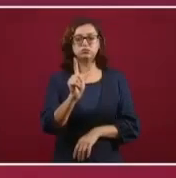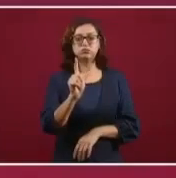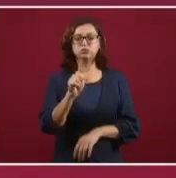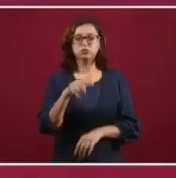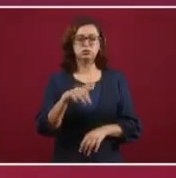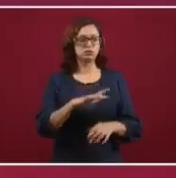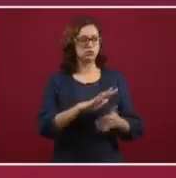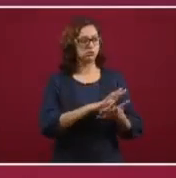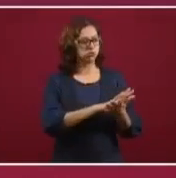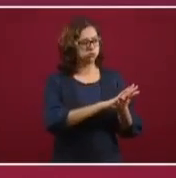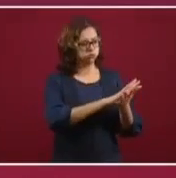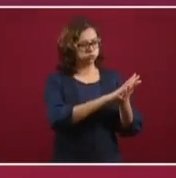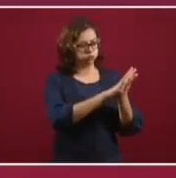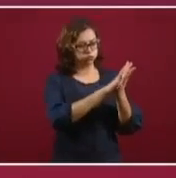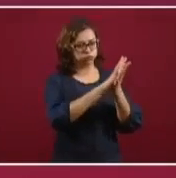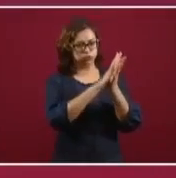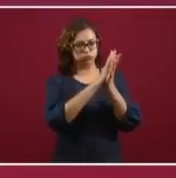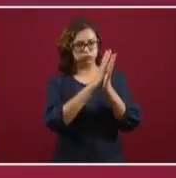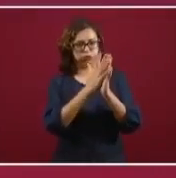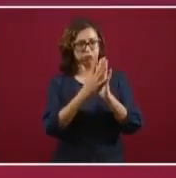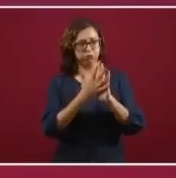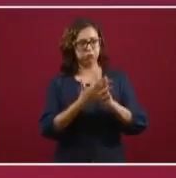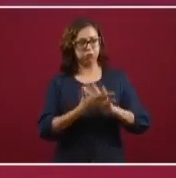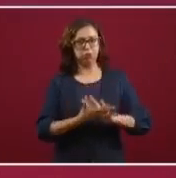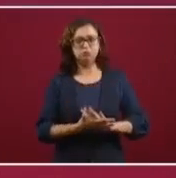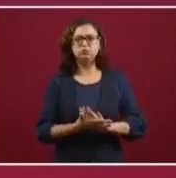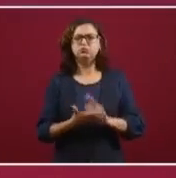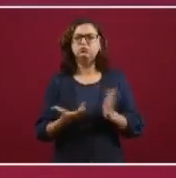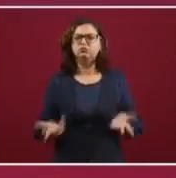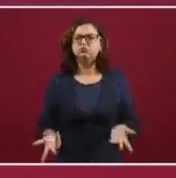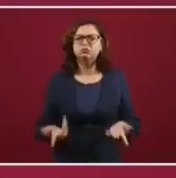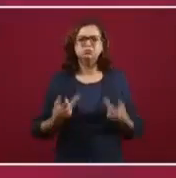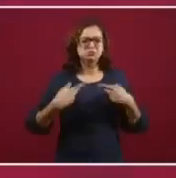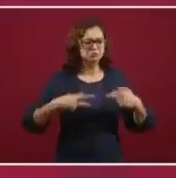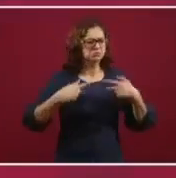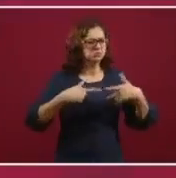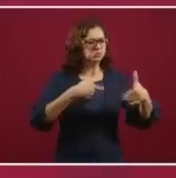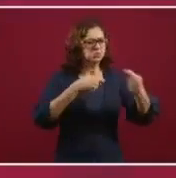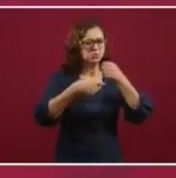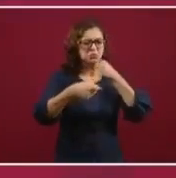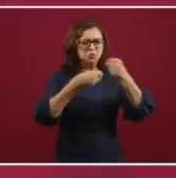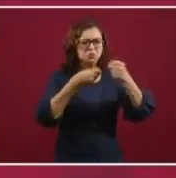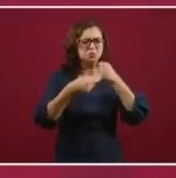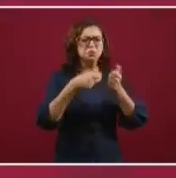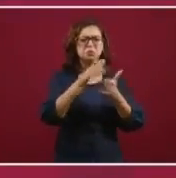cambiaron, se transformaron, eran periodistas como ustedes.